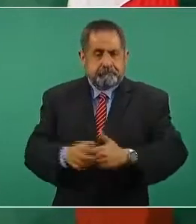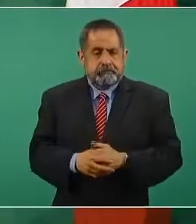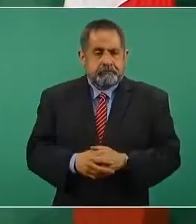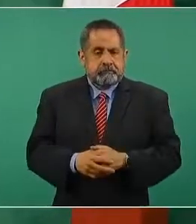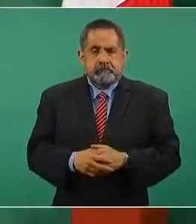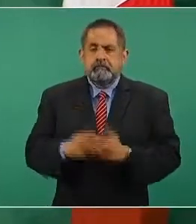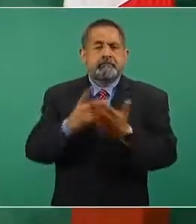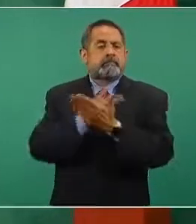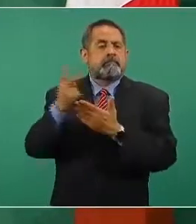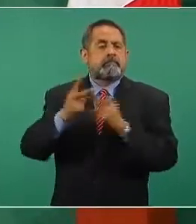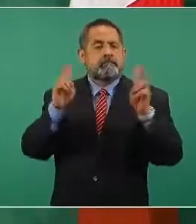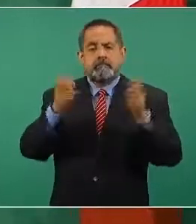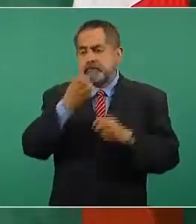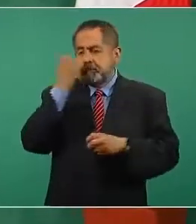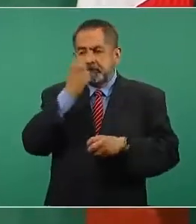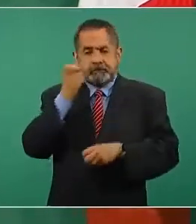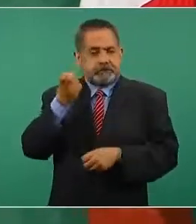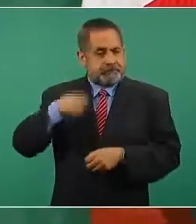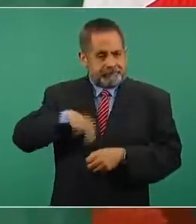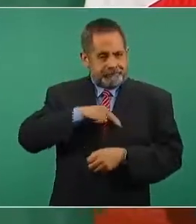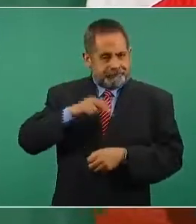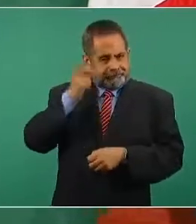del programa Escuela es Nuestra,